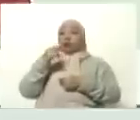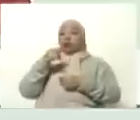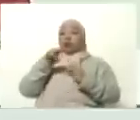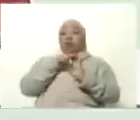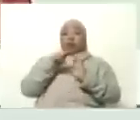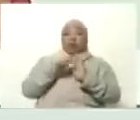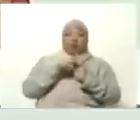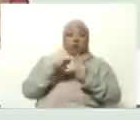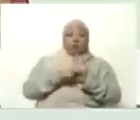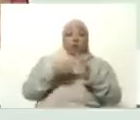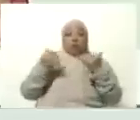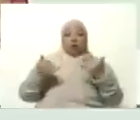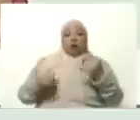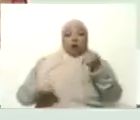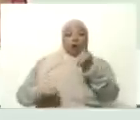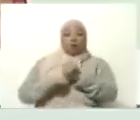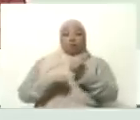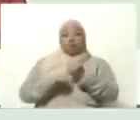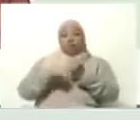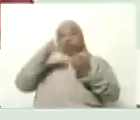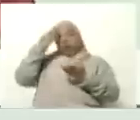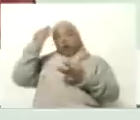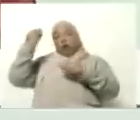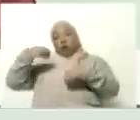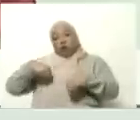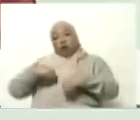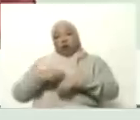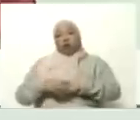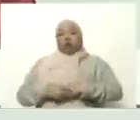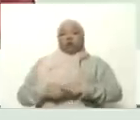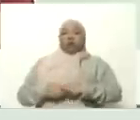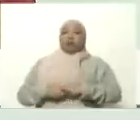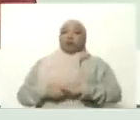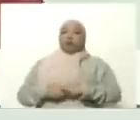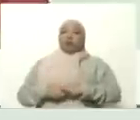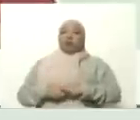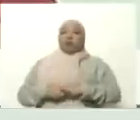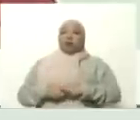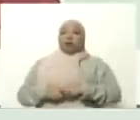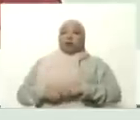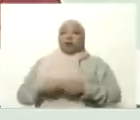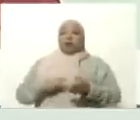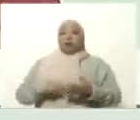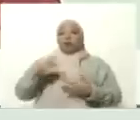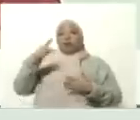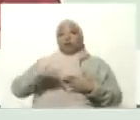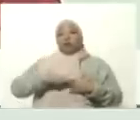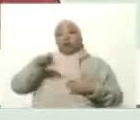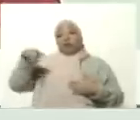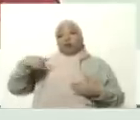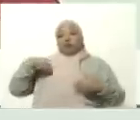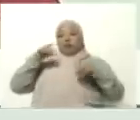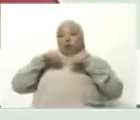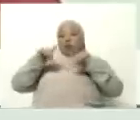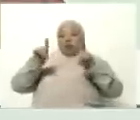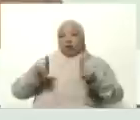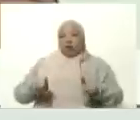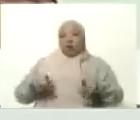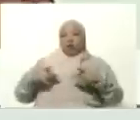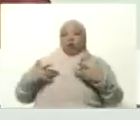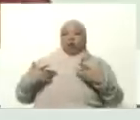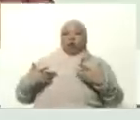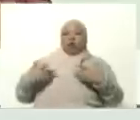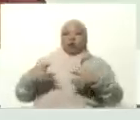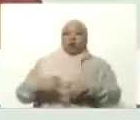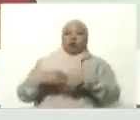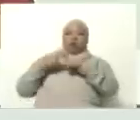cumpla precisamente lo acordado, lo firmado ahí. Ahora, los proyectos los decidimos nosotros. No es que